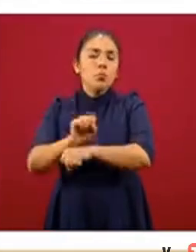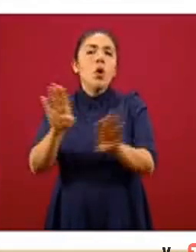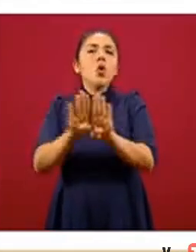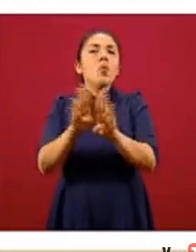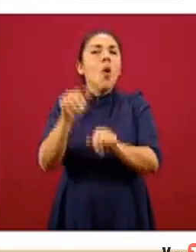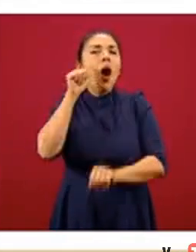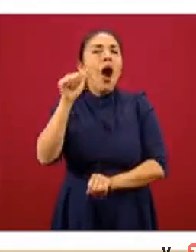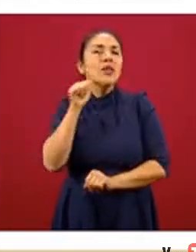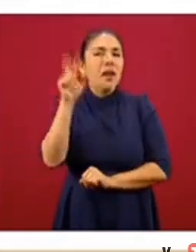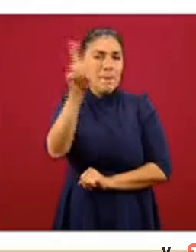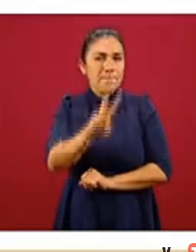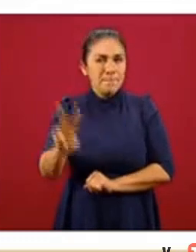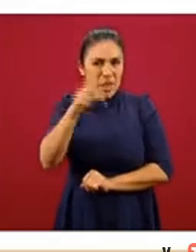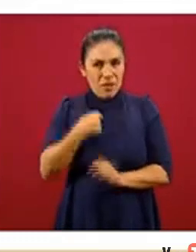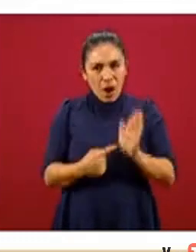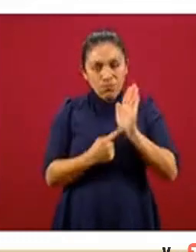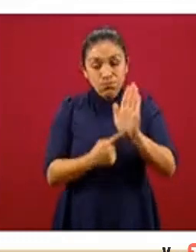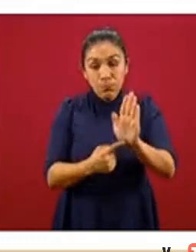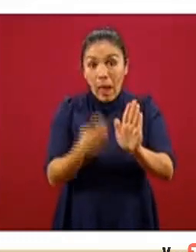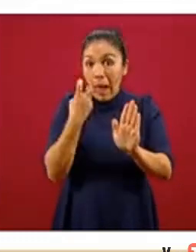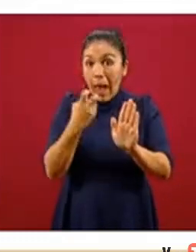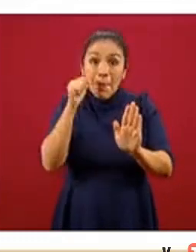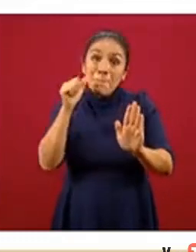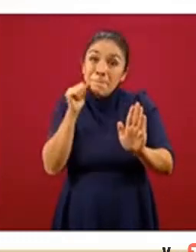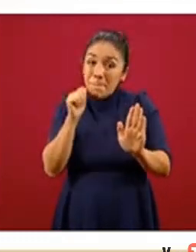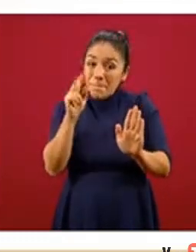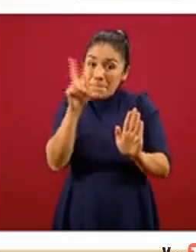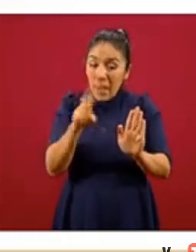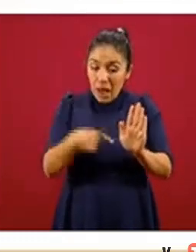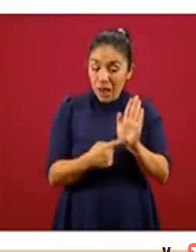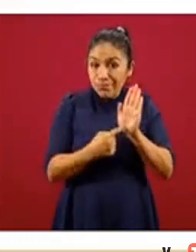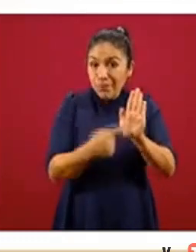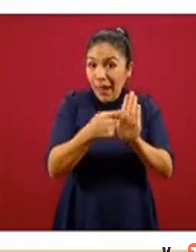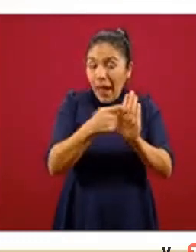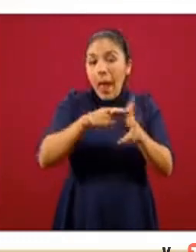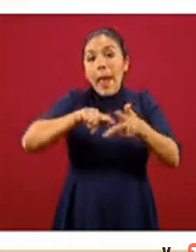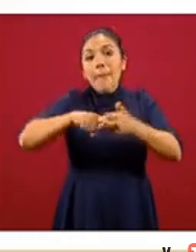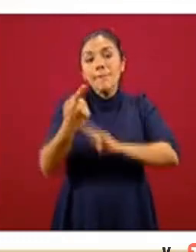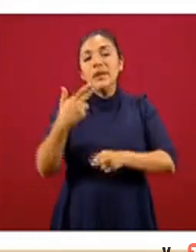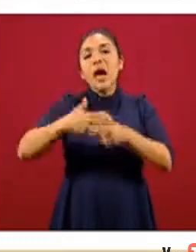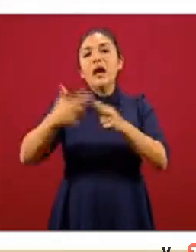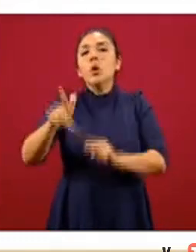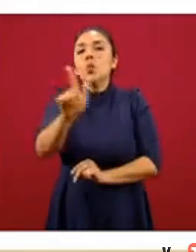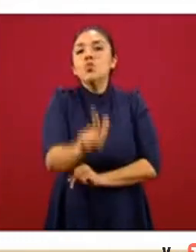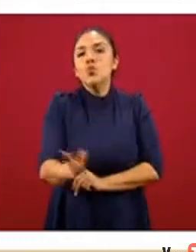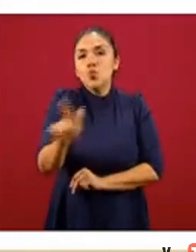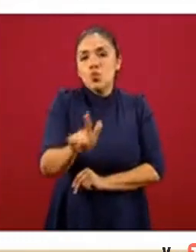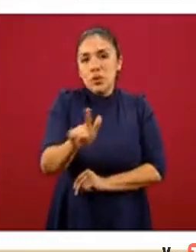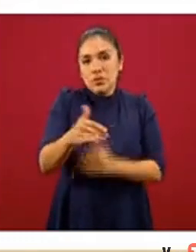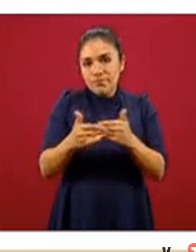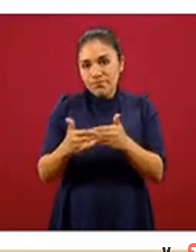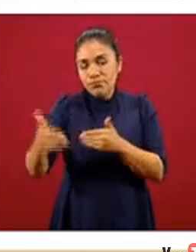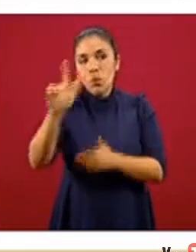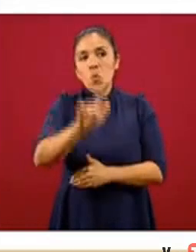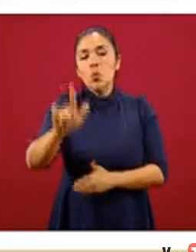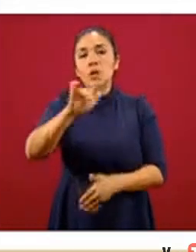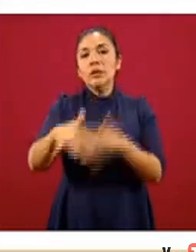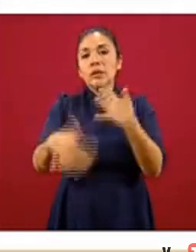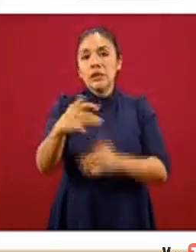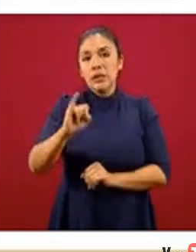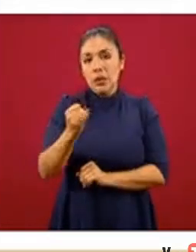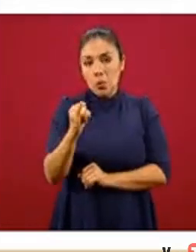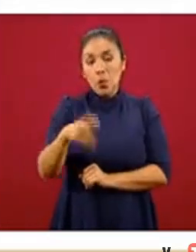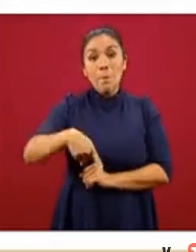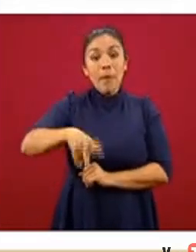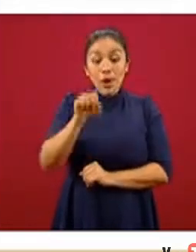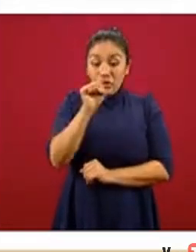viernes, ese empezará a entrar en vigor el lunes próximo, el lunes 15 de junio, pero